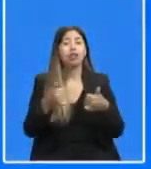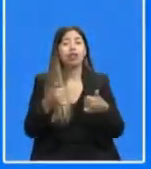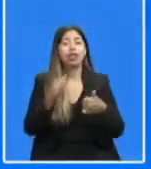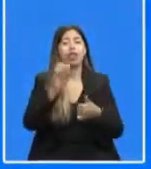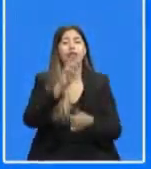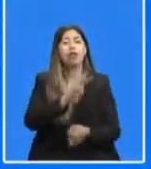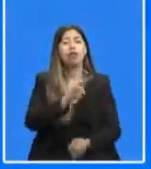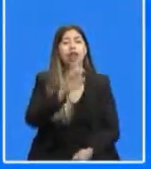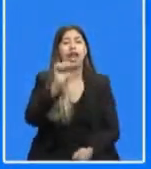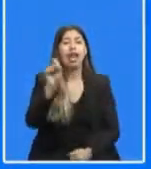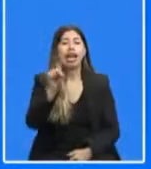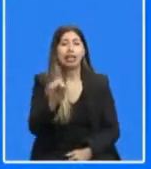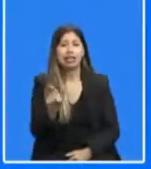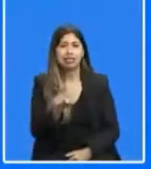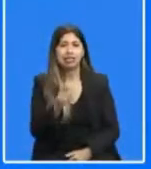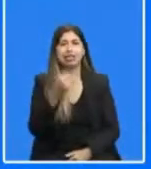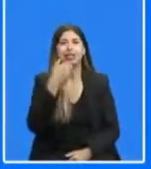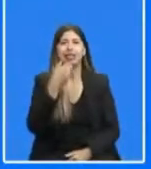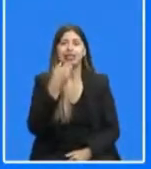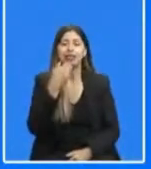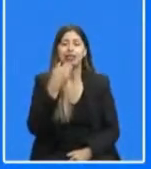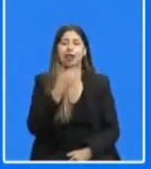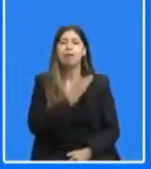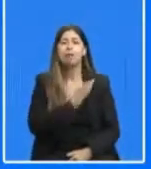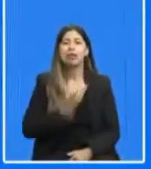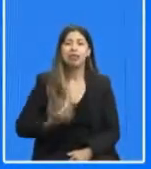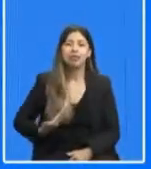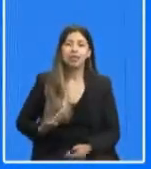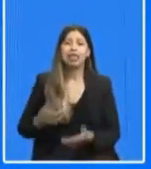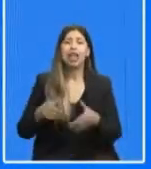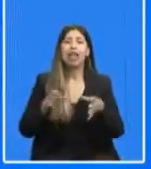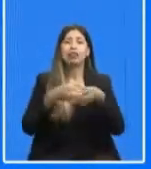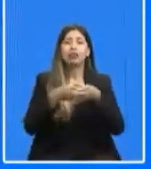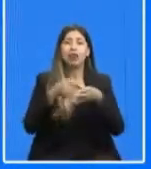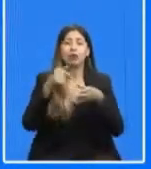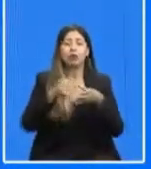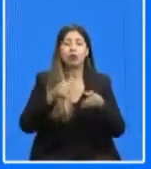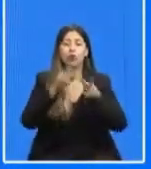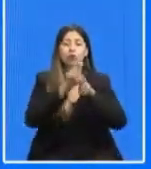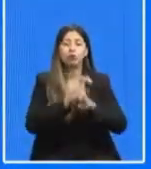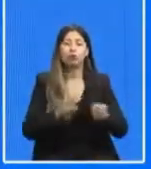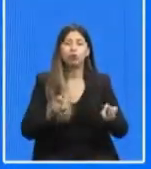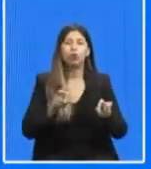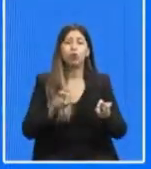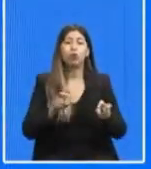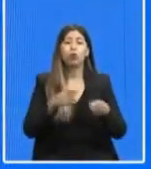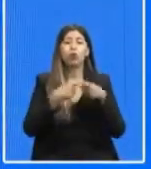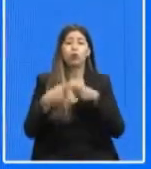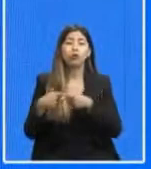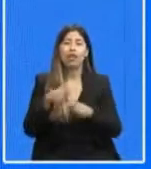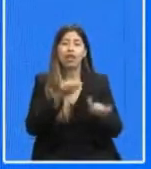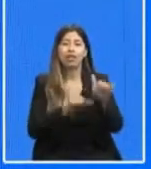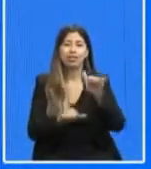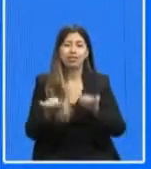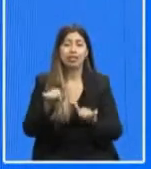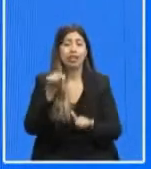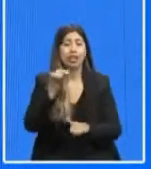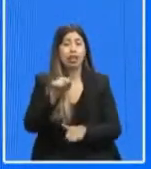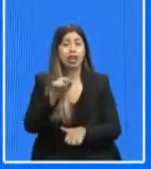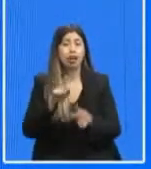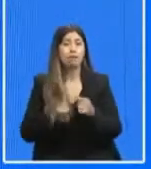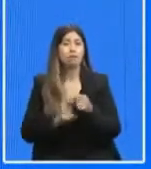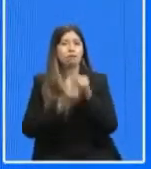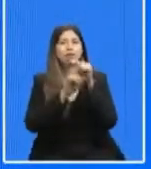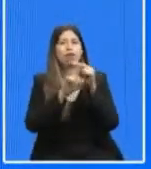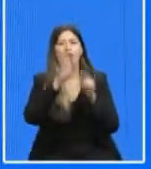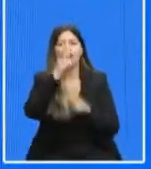AAAS y ha sido presidenta de la Sociedad de Estudios Sociales de la Ciencia. Su trabajo es pionero al explorar el papel de la ciencia y la tecnología